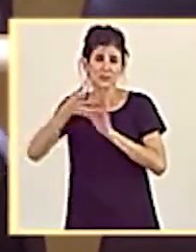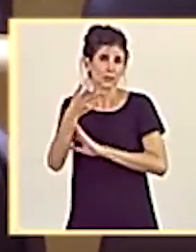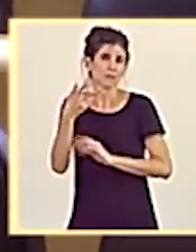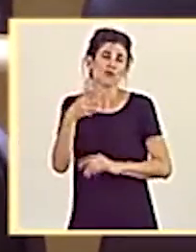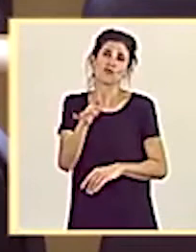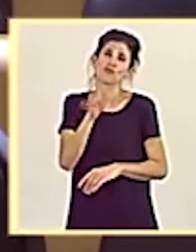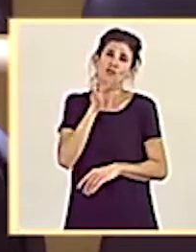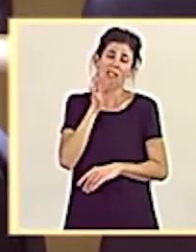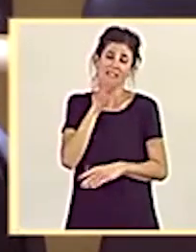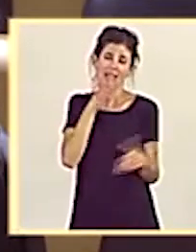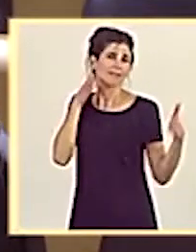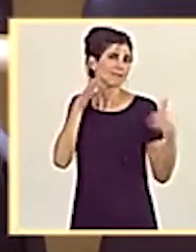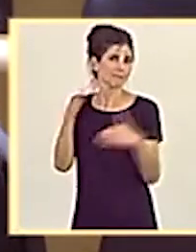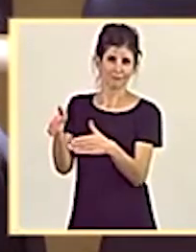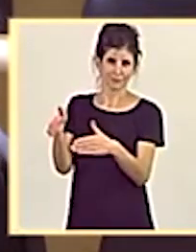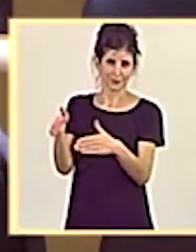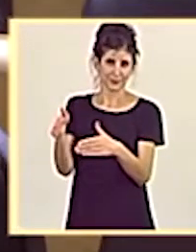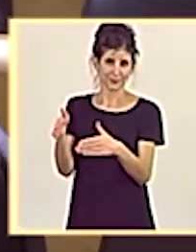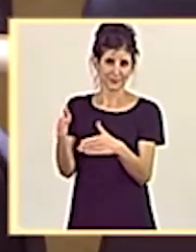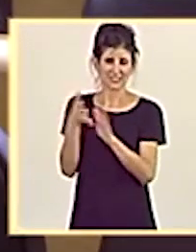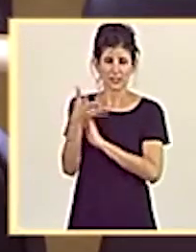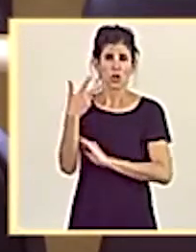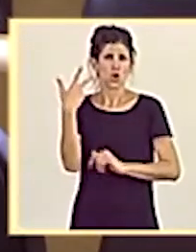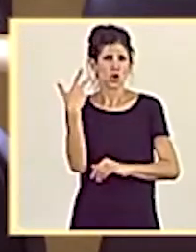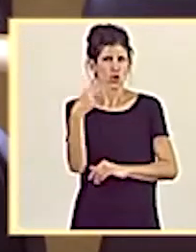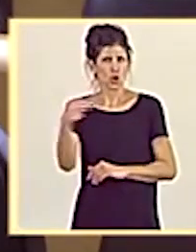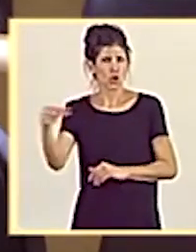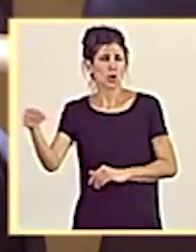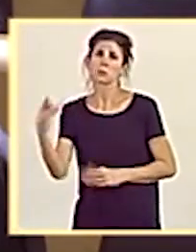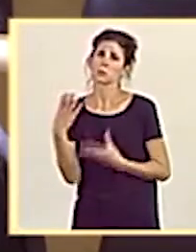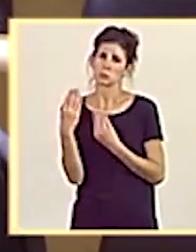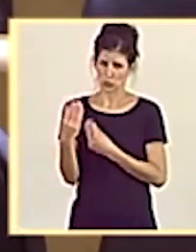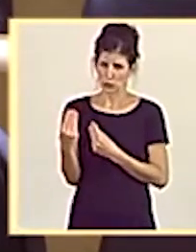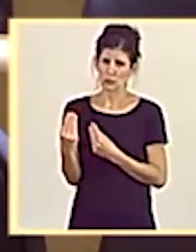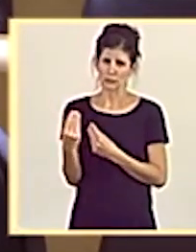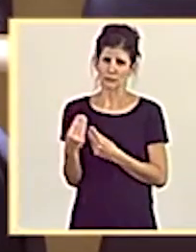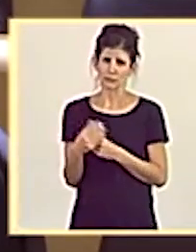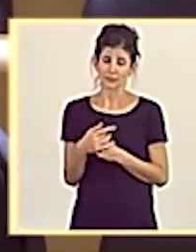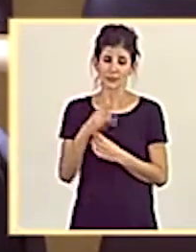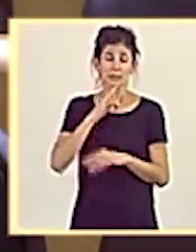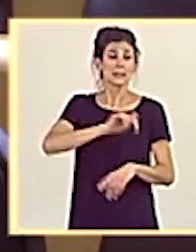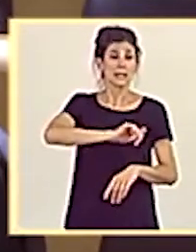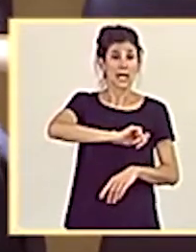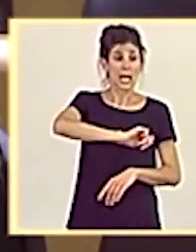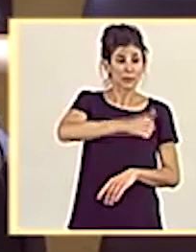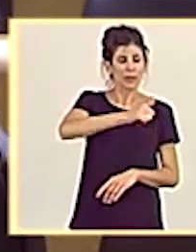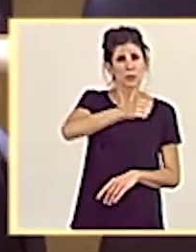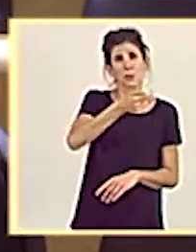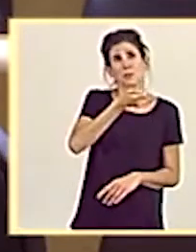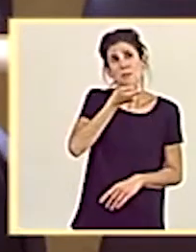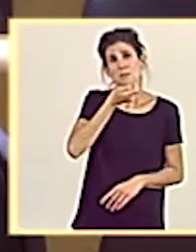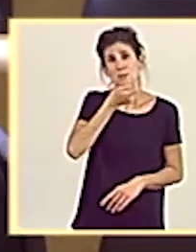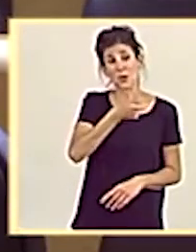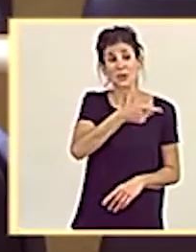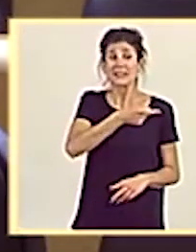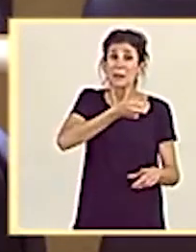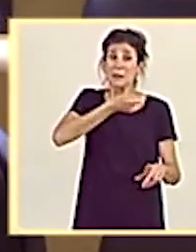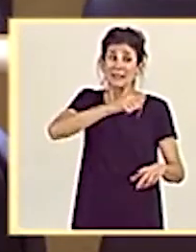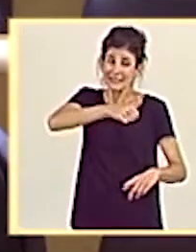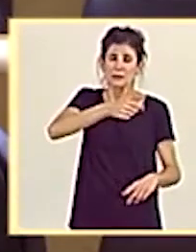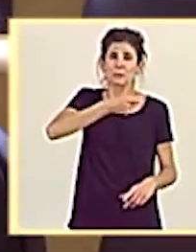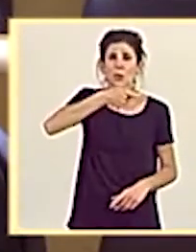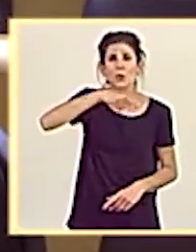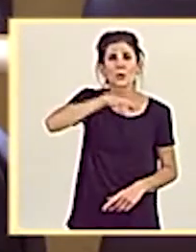sido todavía atendidas. Se han denegado muchísimas, se han aprobado pocas y de esas pocas que se han